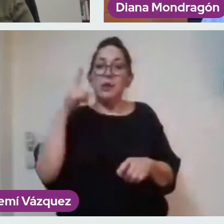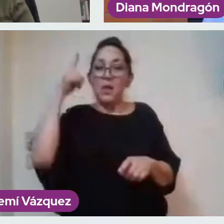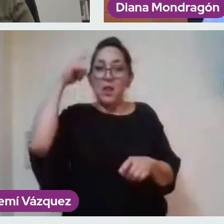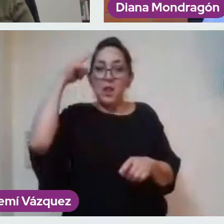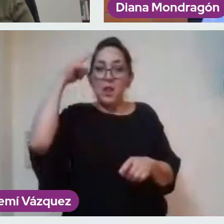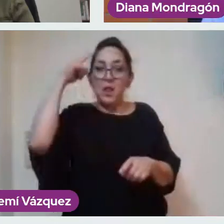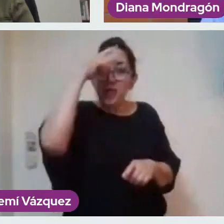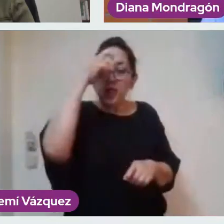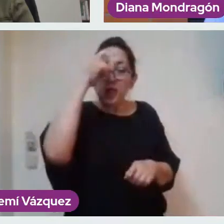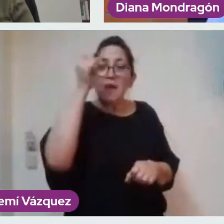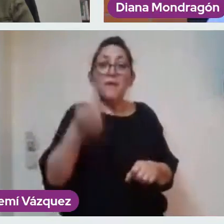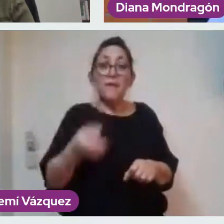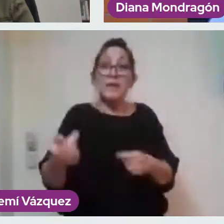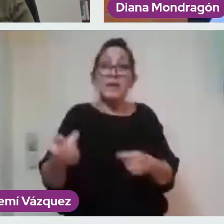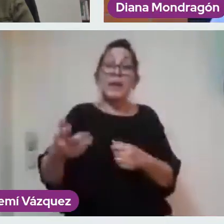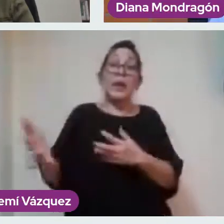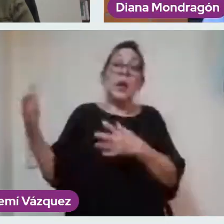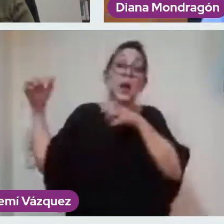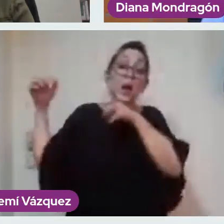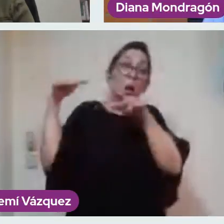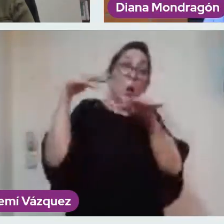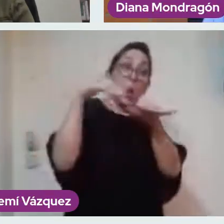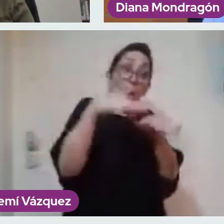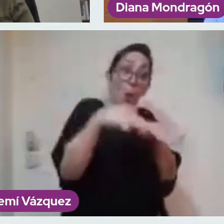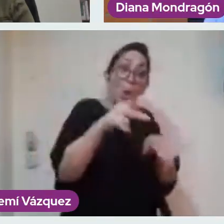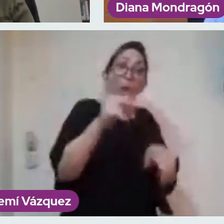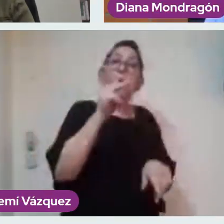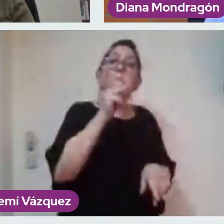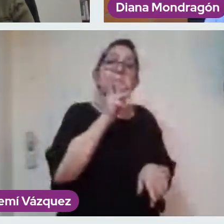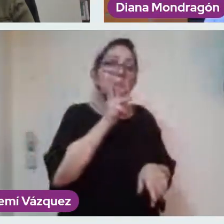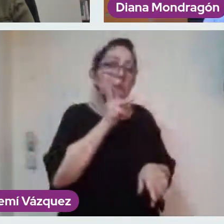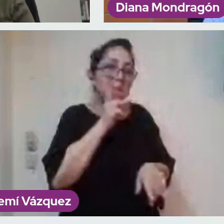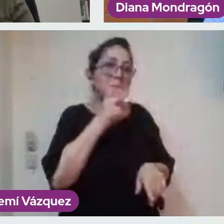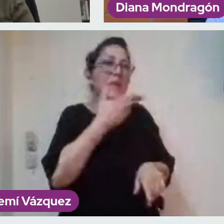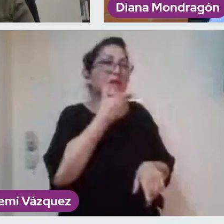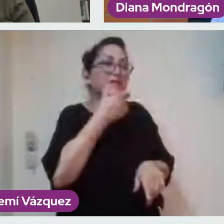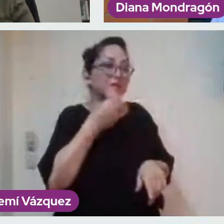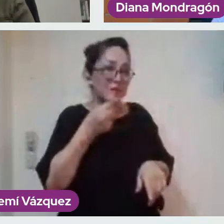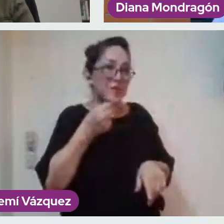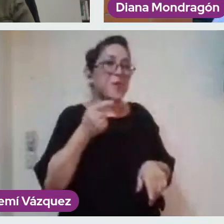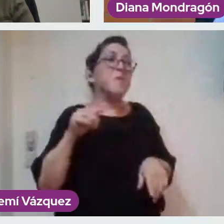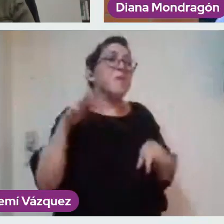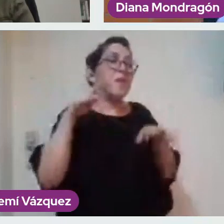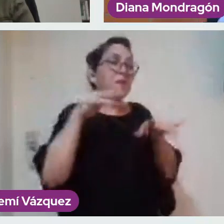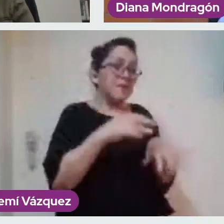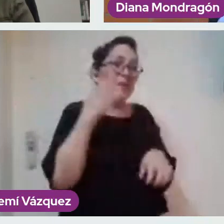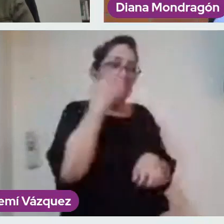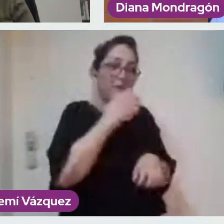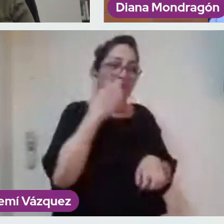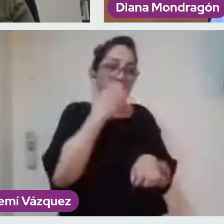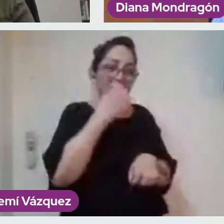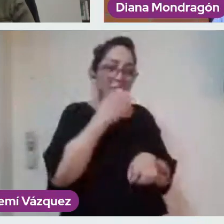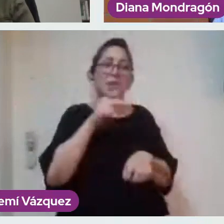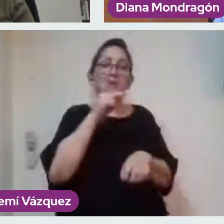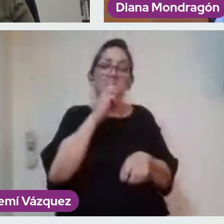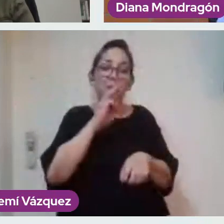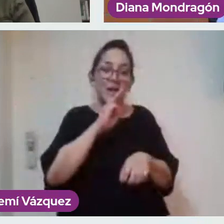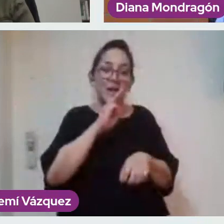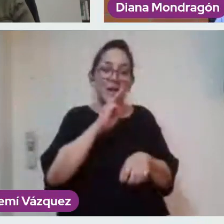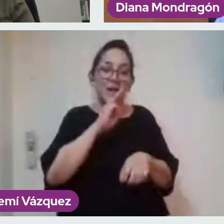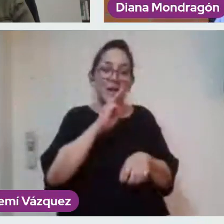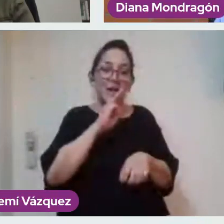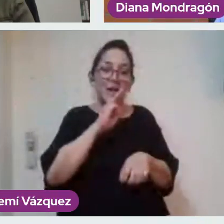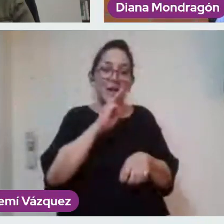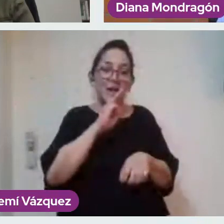esos espacios. O cualquier cuidador que esté a cargo de los y las niñas, y